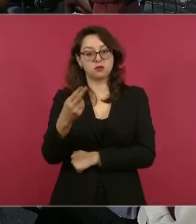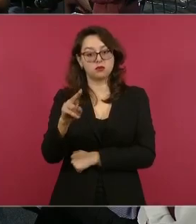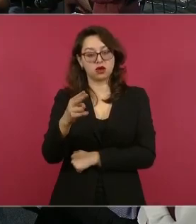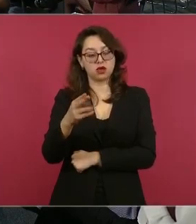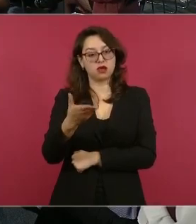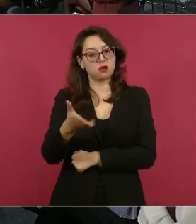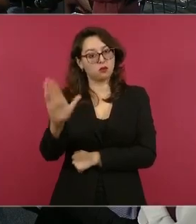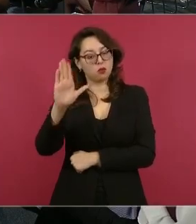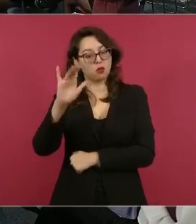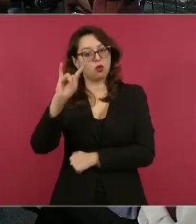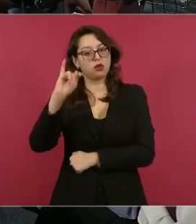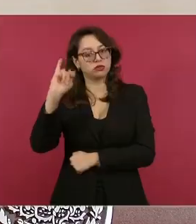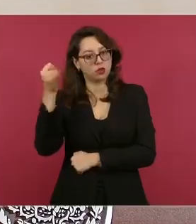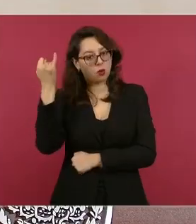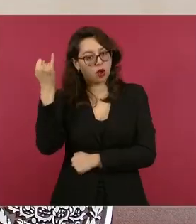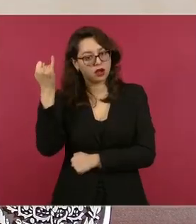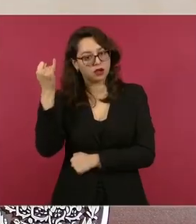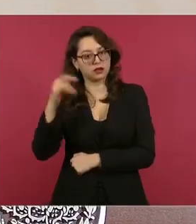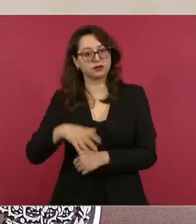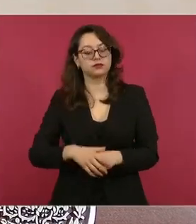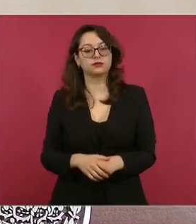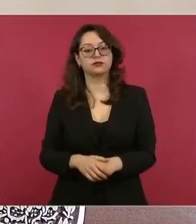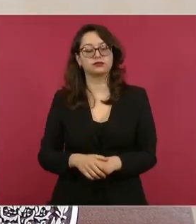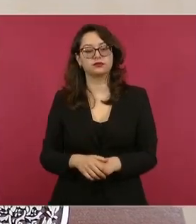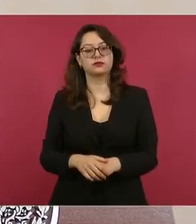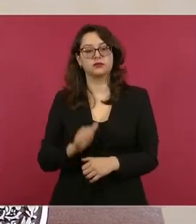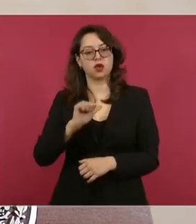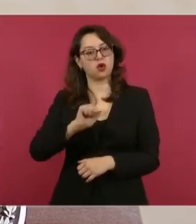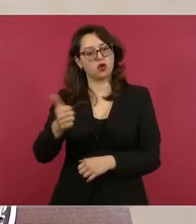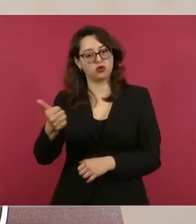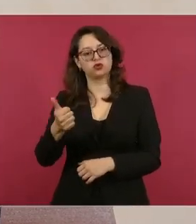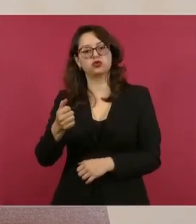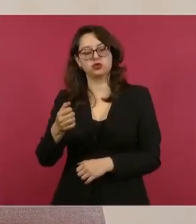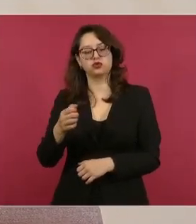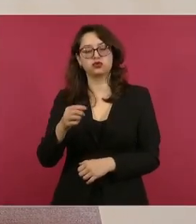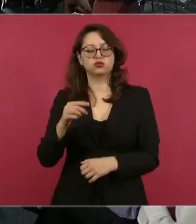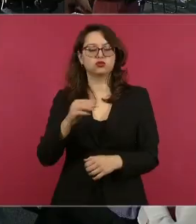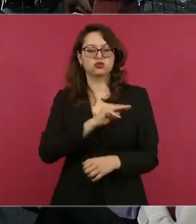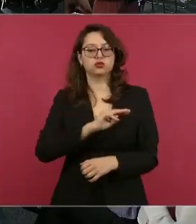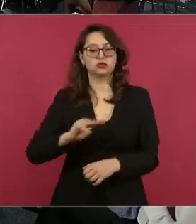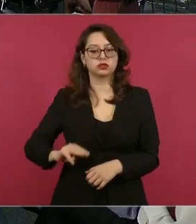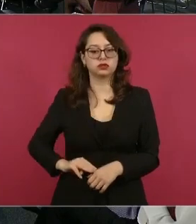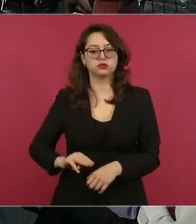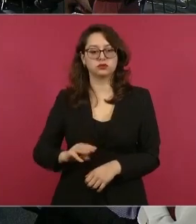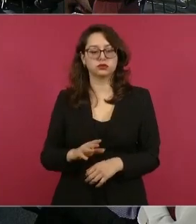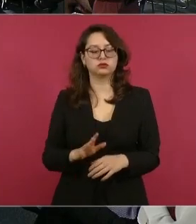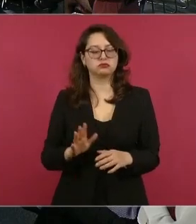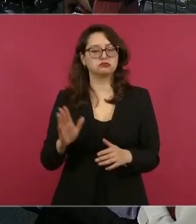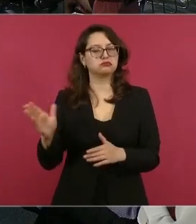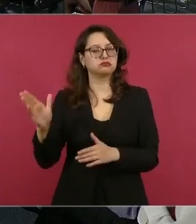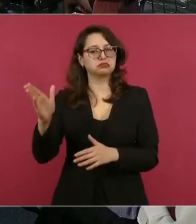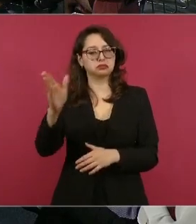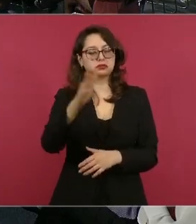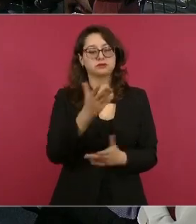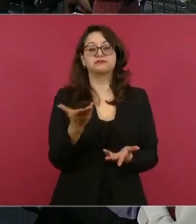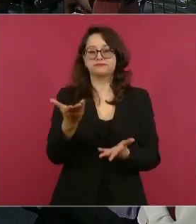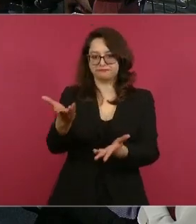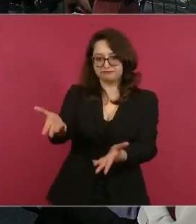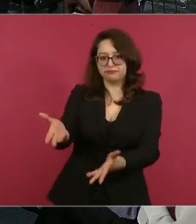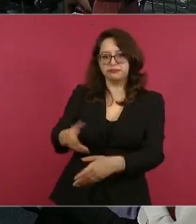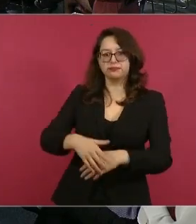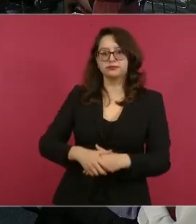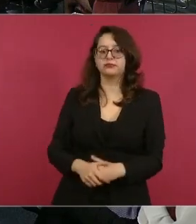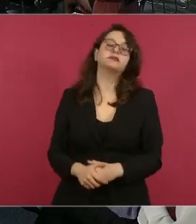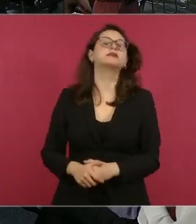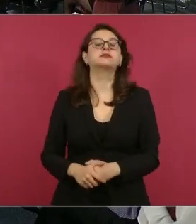Voy a Ensenada y voy a otros municipios de Baja California. Bueno, adelante. Sí,